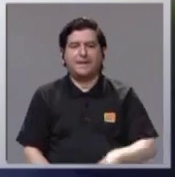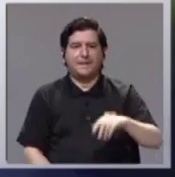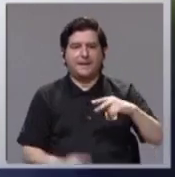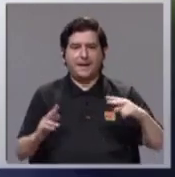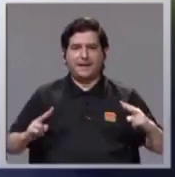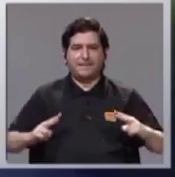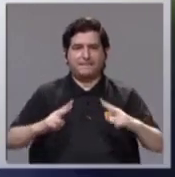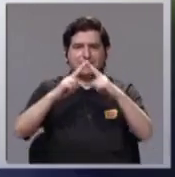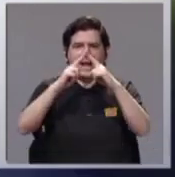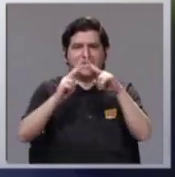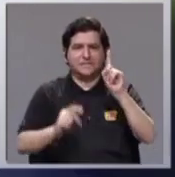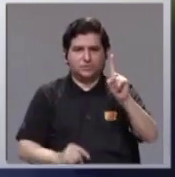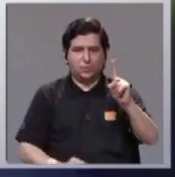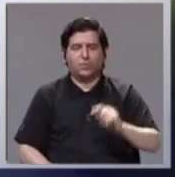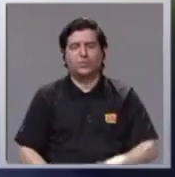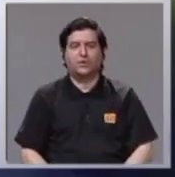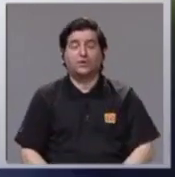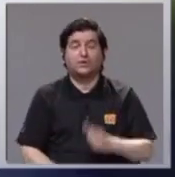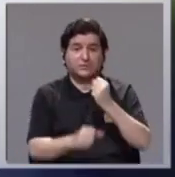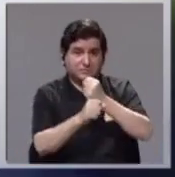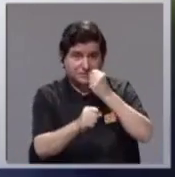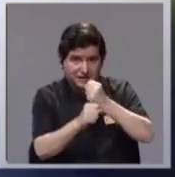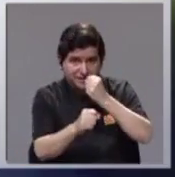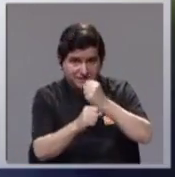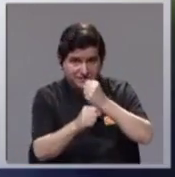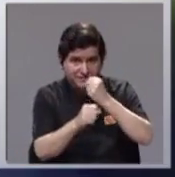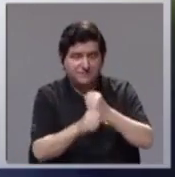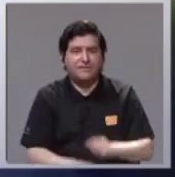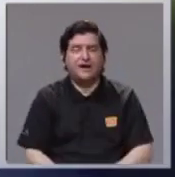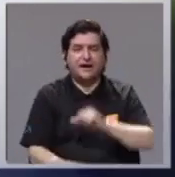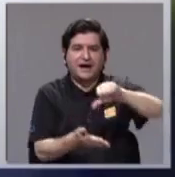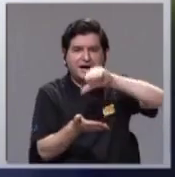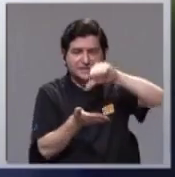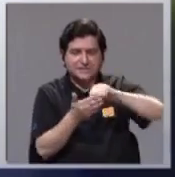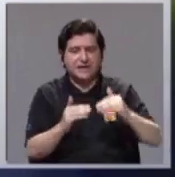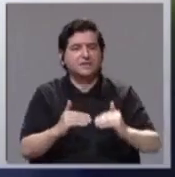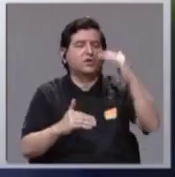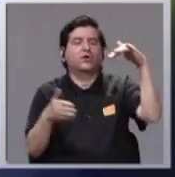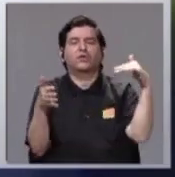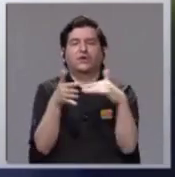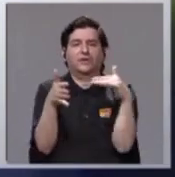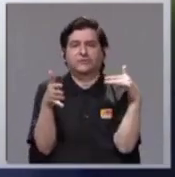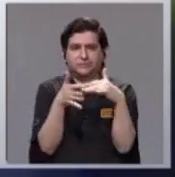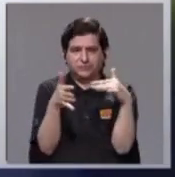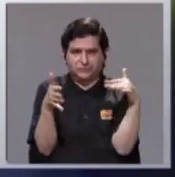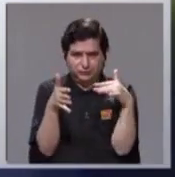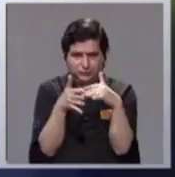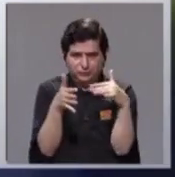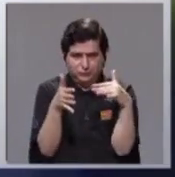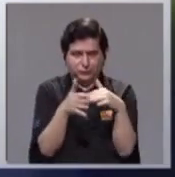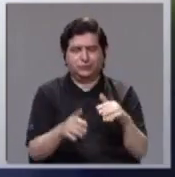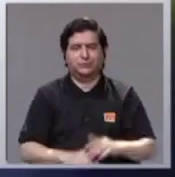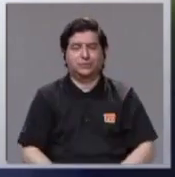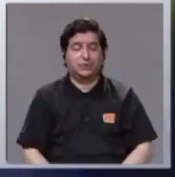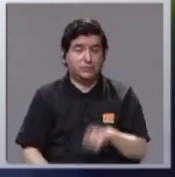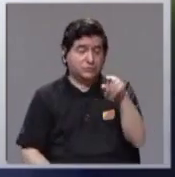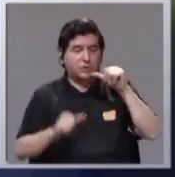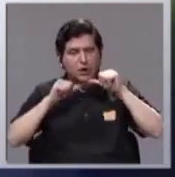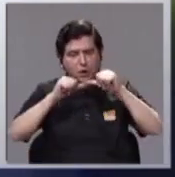París I, y trabaja en el Centro de Altos